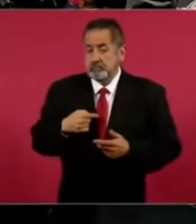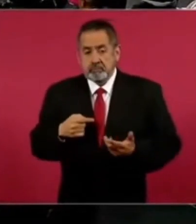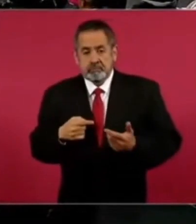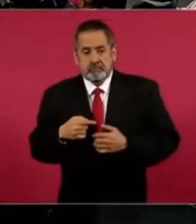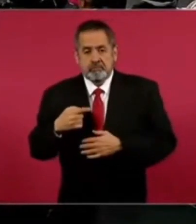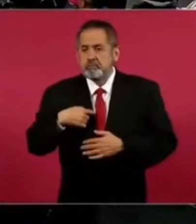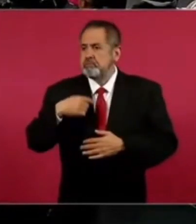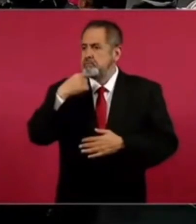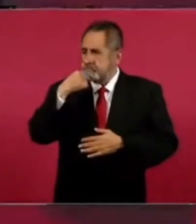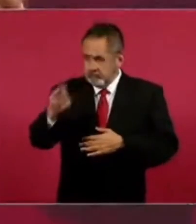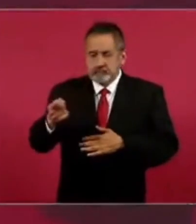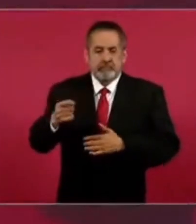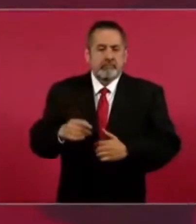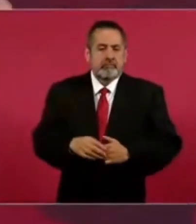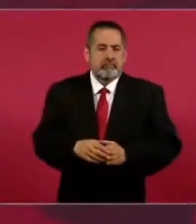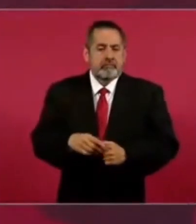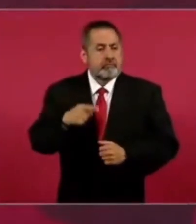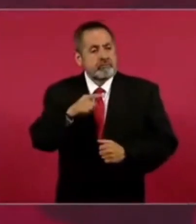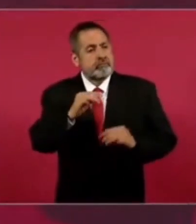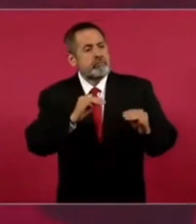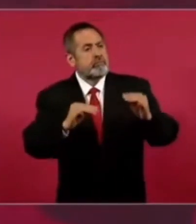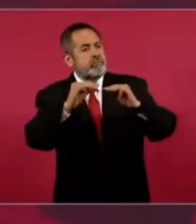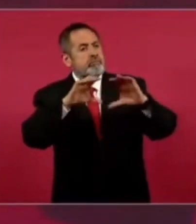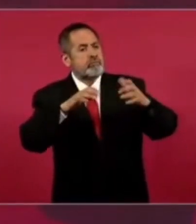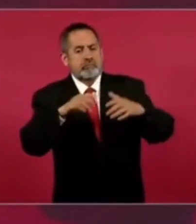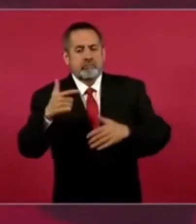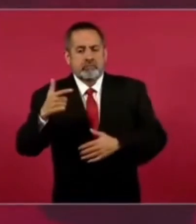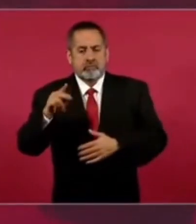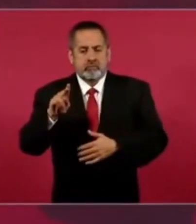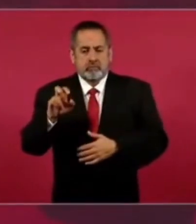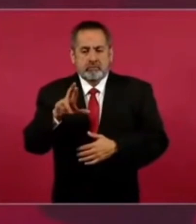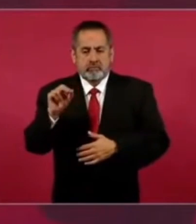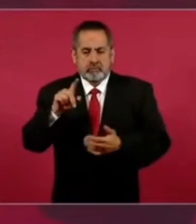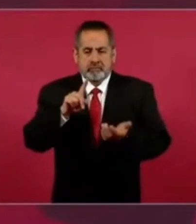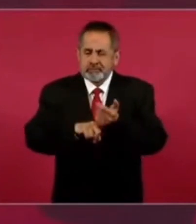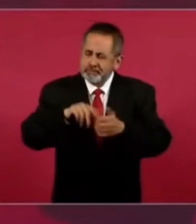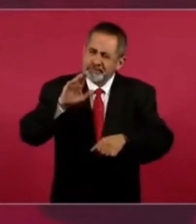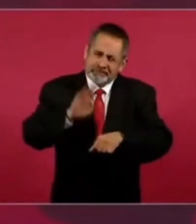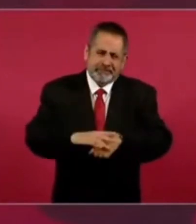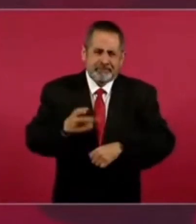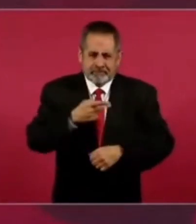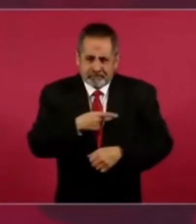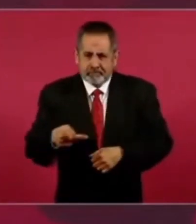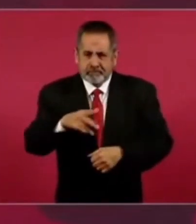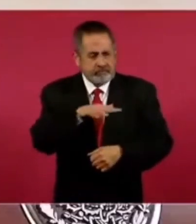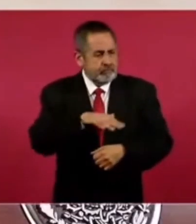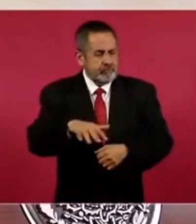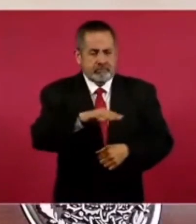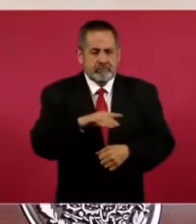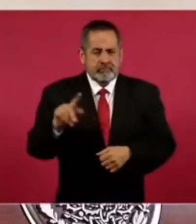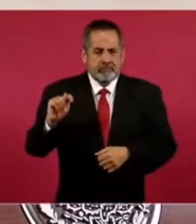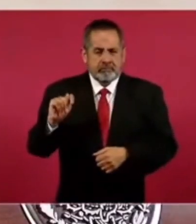les dije en la montaña de Guerrero, donde están los más pobres, en Tlapa.